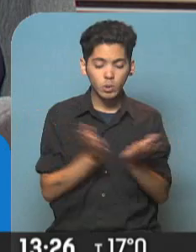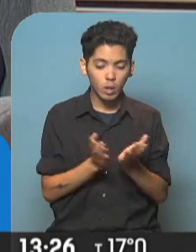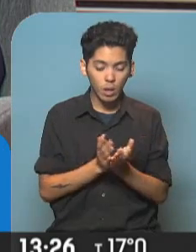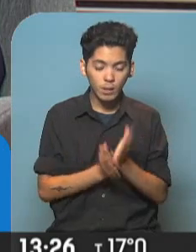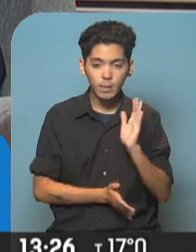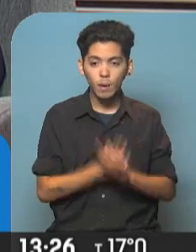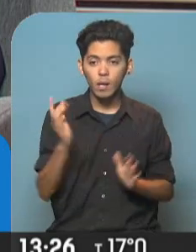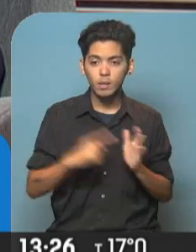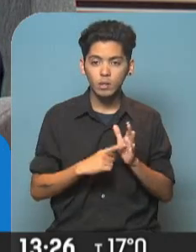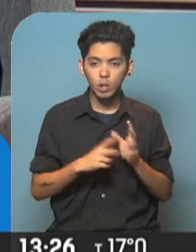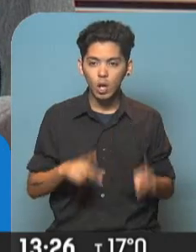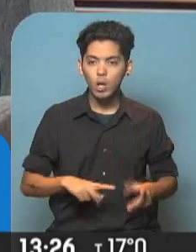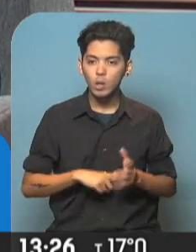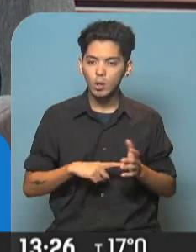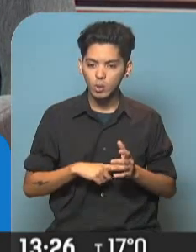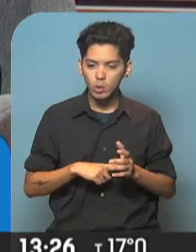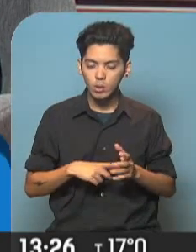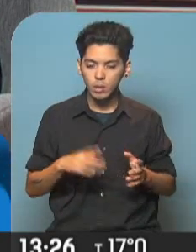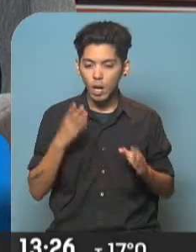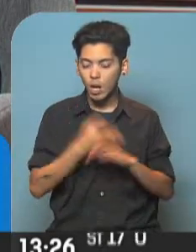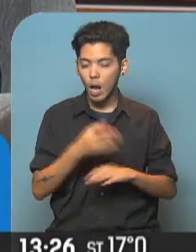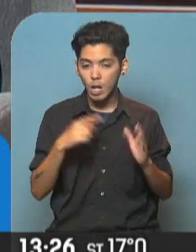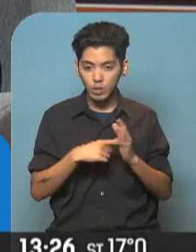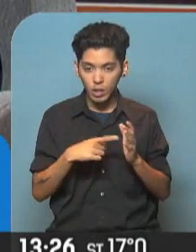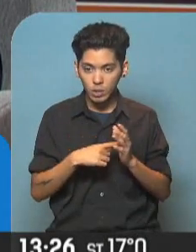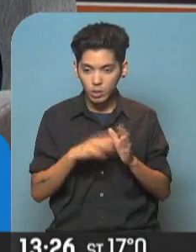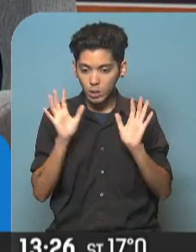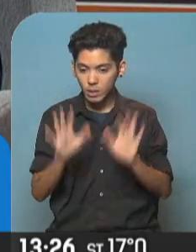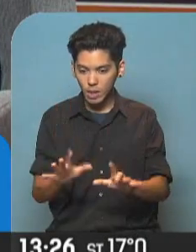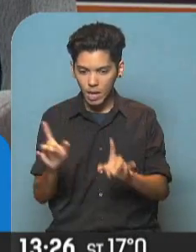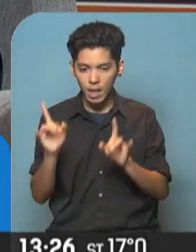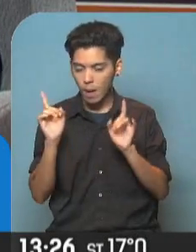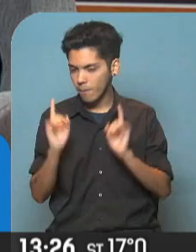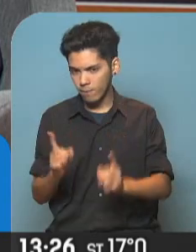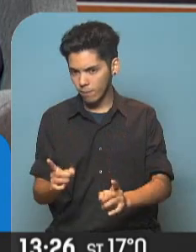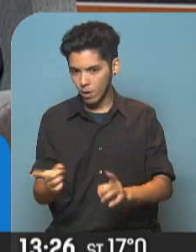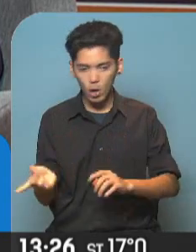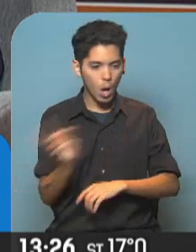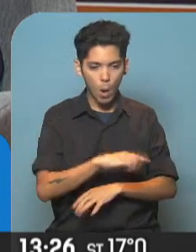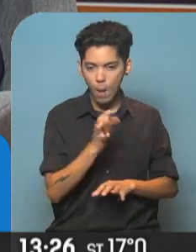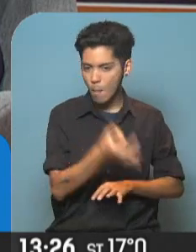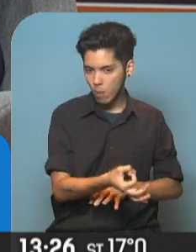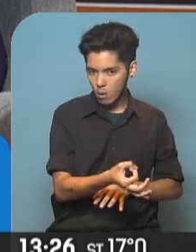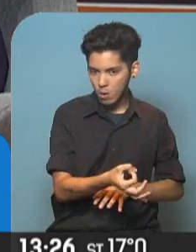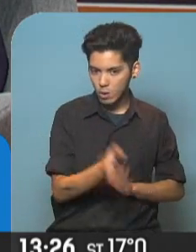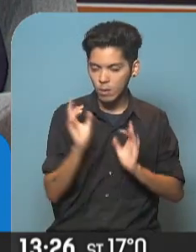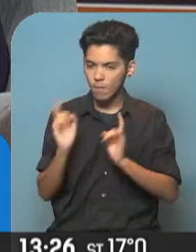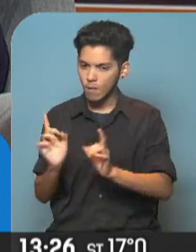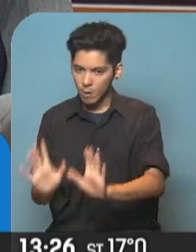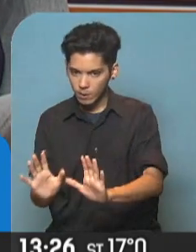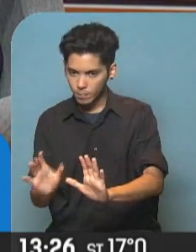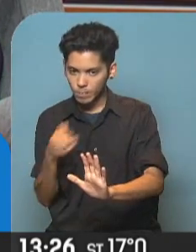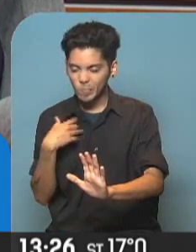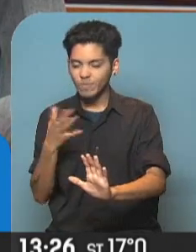los centros urbanos para poder estudiar no regresa a su pueblo. Eso también es un fenómeno que se ha dado y no es de ahora, es un fenómeno lamentablemente